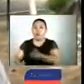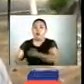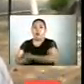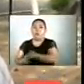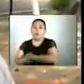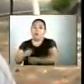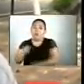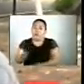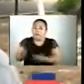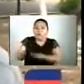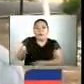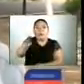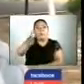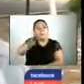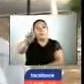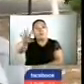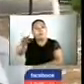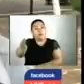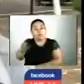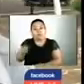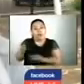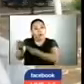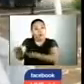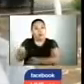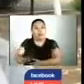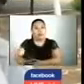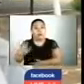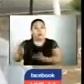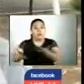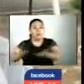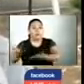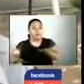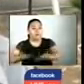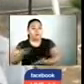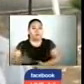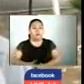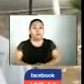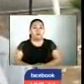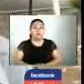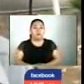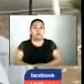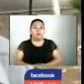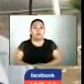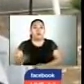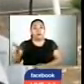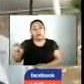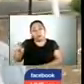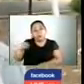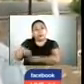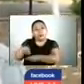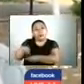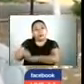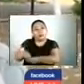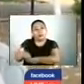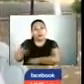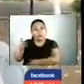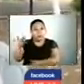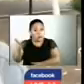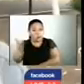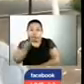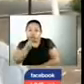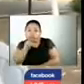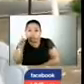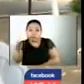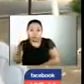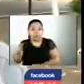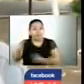corita le cae bien a él una ayuda en su venta y creo que hay ganancia a él también mayor de edad y hace la